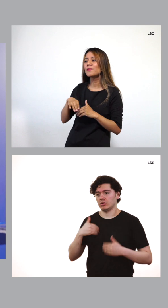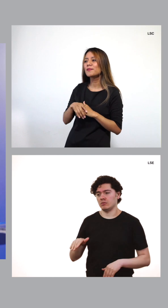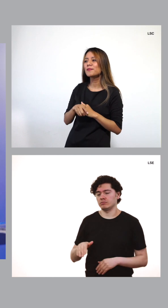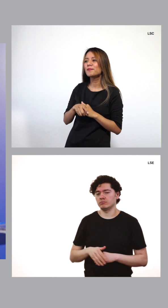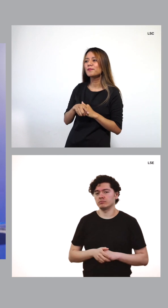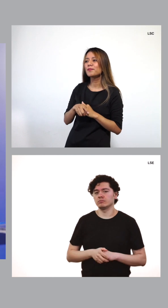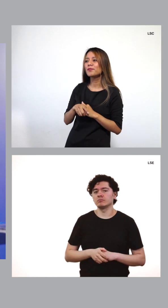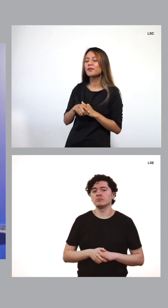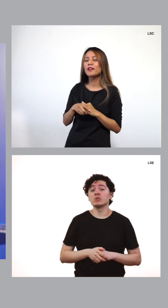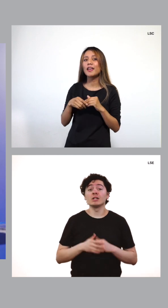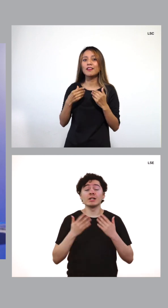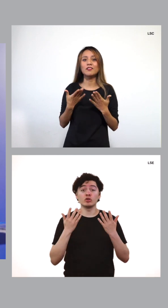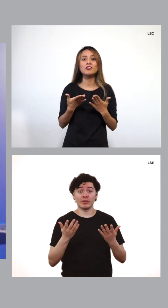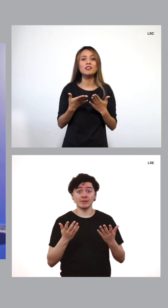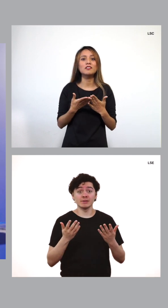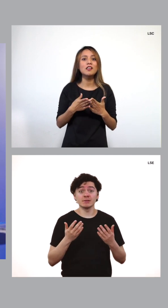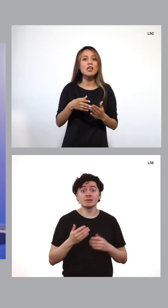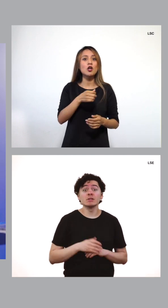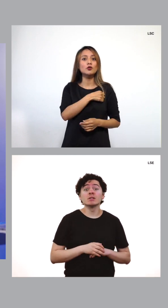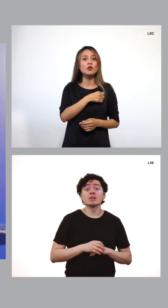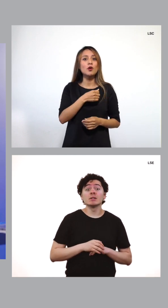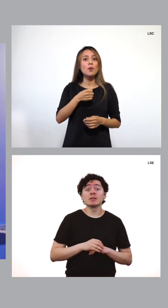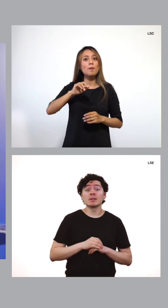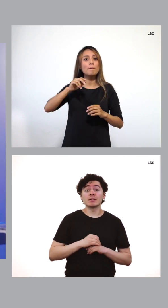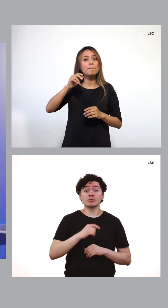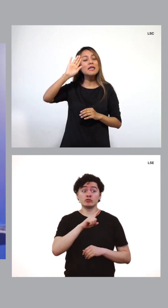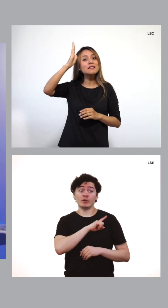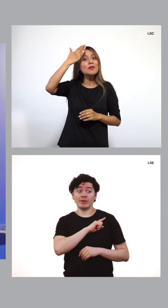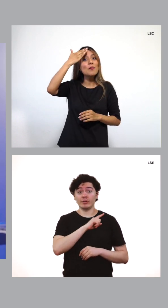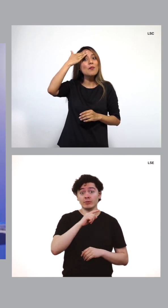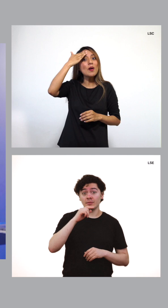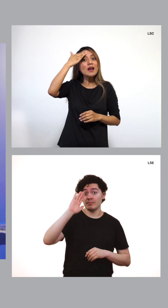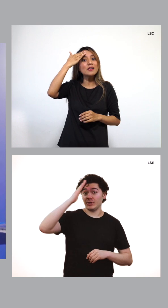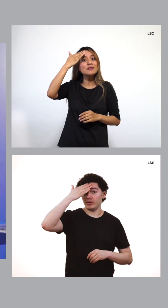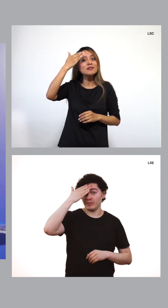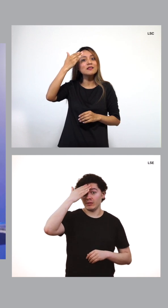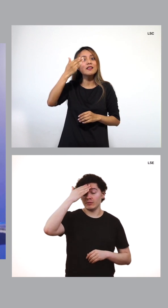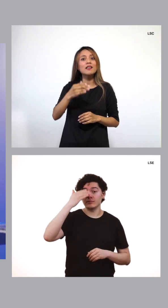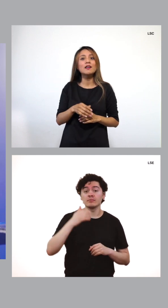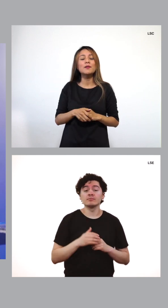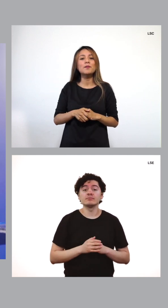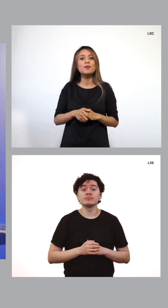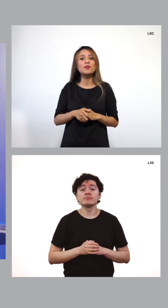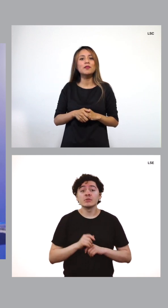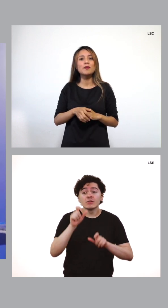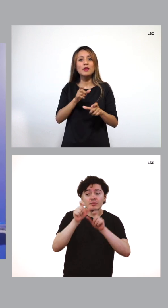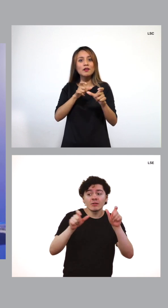Entonces, los principales sacerdotes y los ancianos empezaron a acusar en contra de